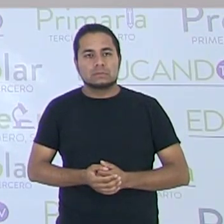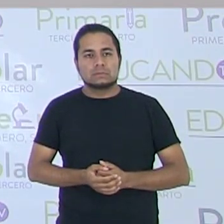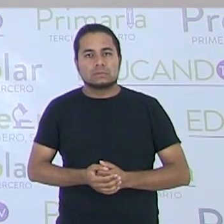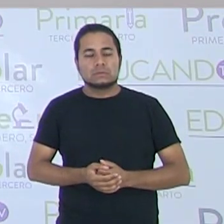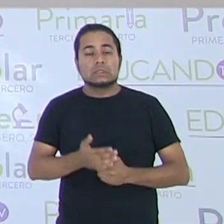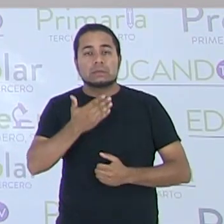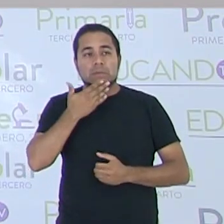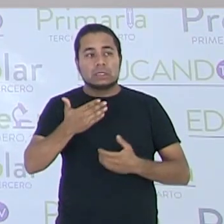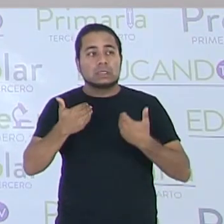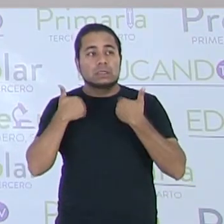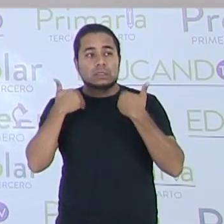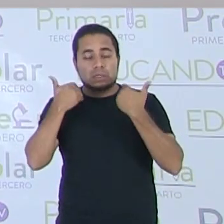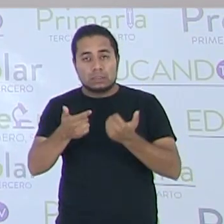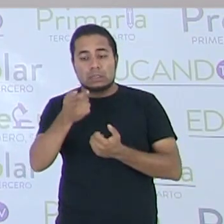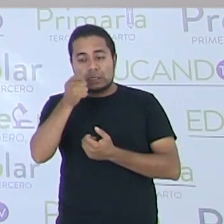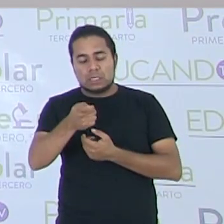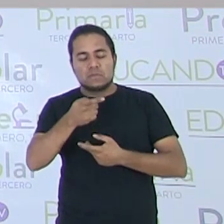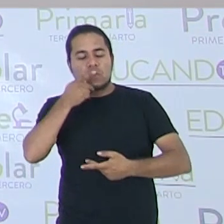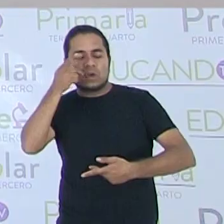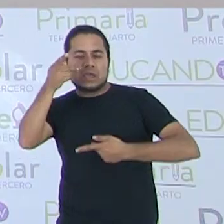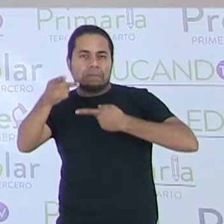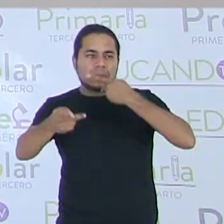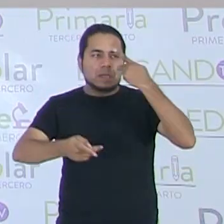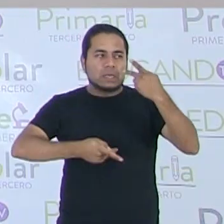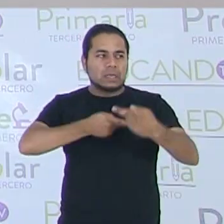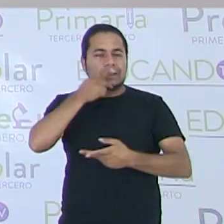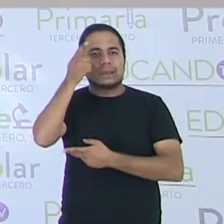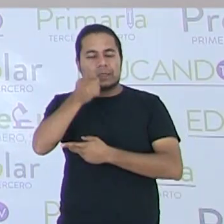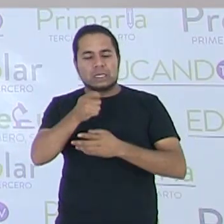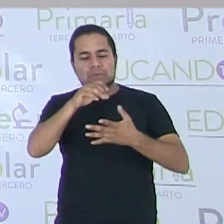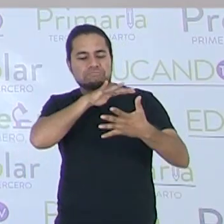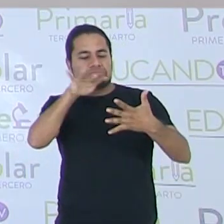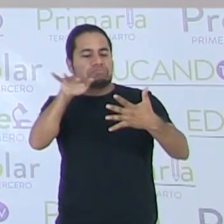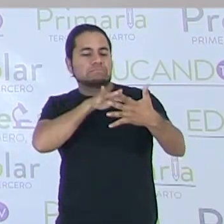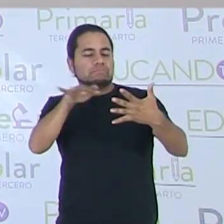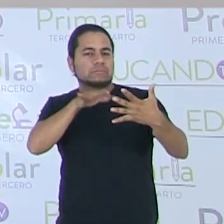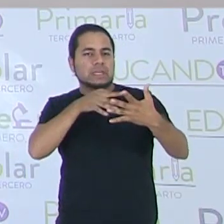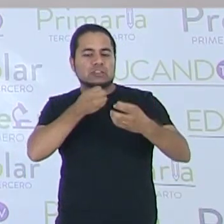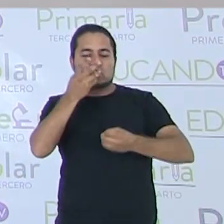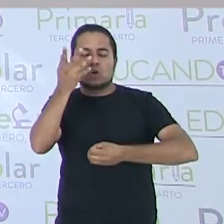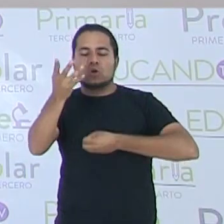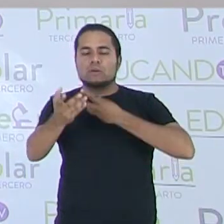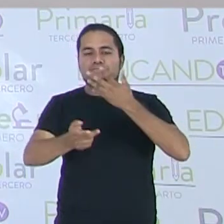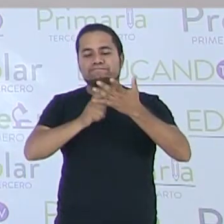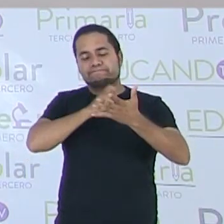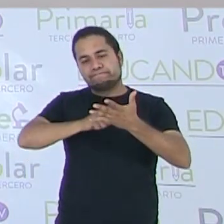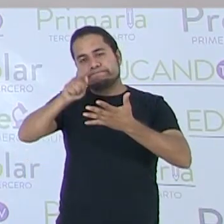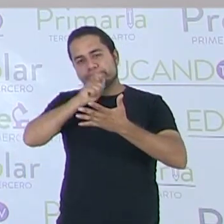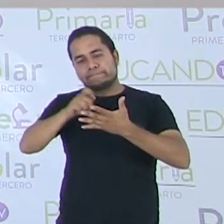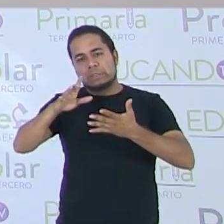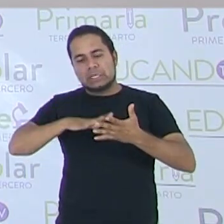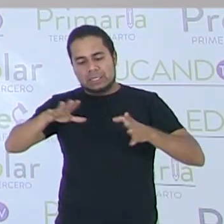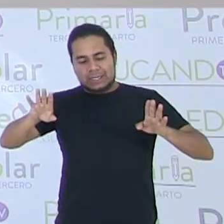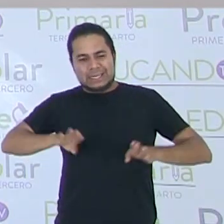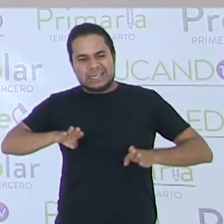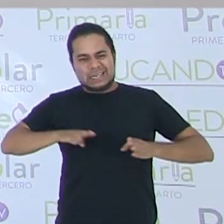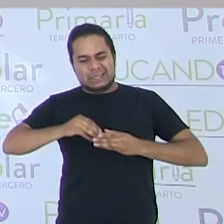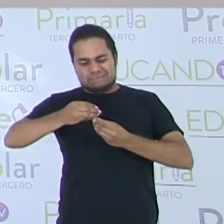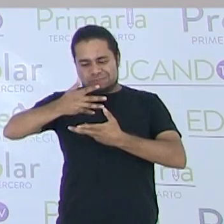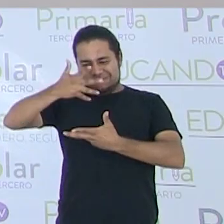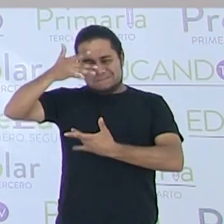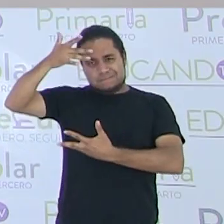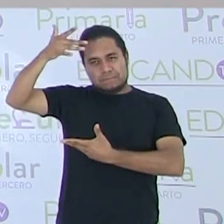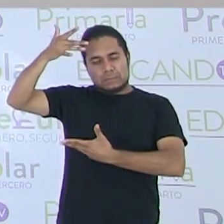Ahora sí, ya entendimos qué es un poema. Entonces, un poema es un texto literario que tiene todas estas